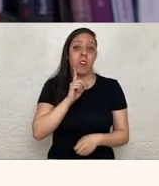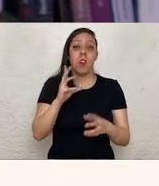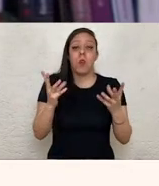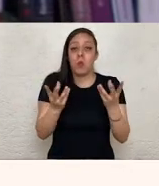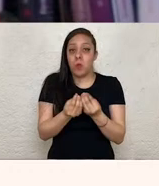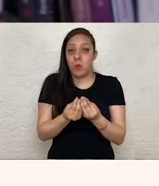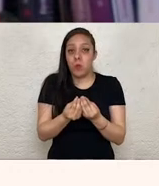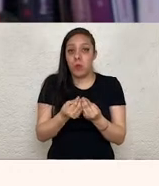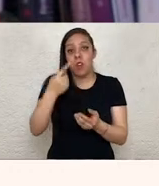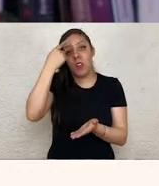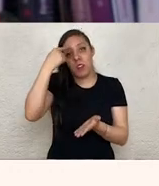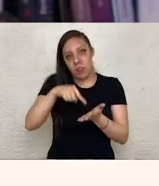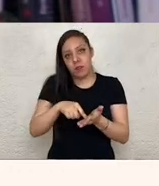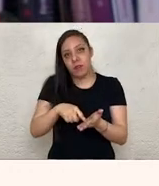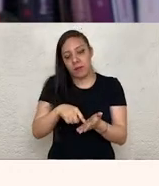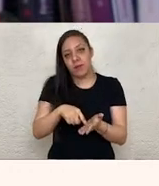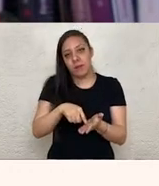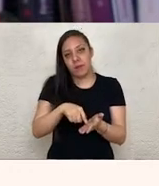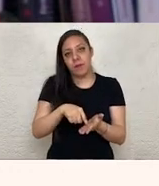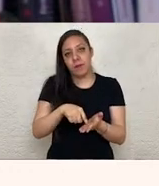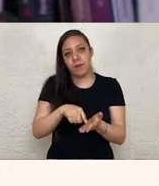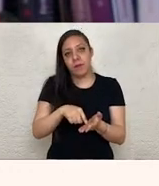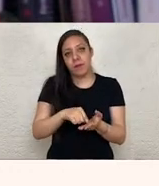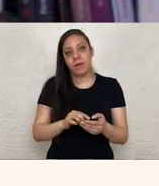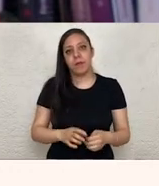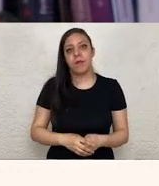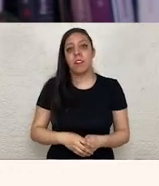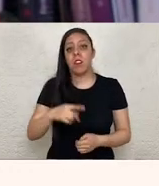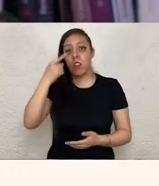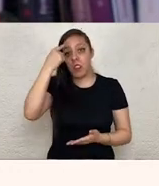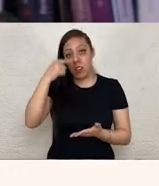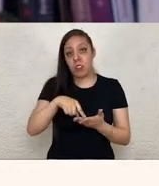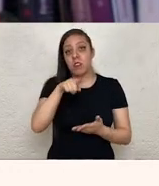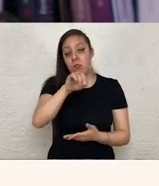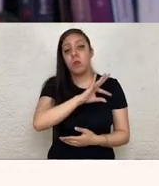mujeres. Creo que por ahí puedo